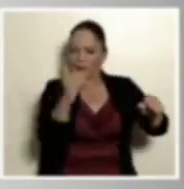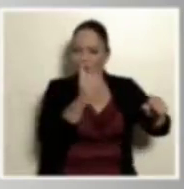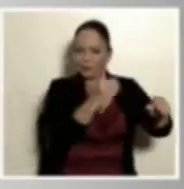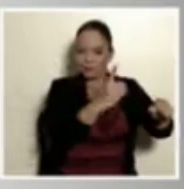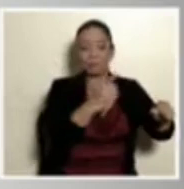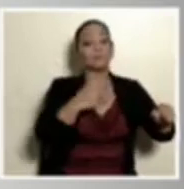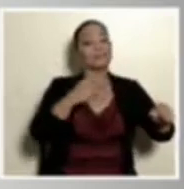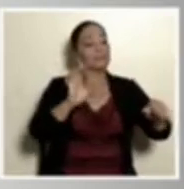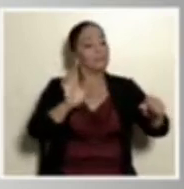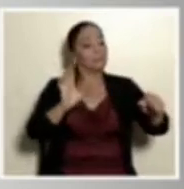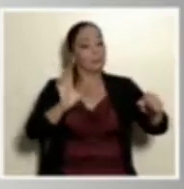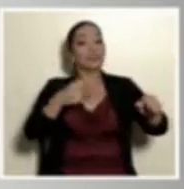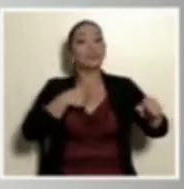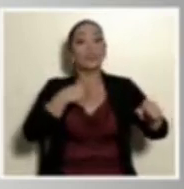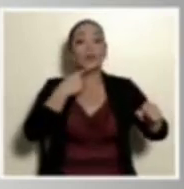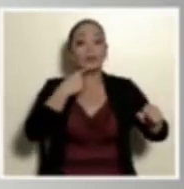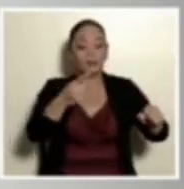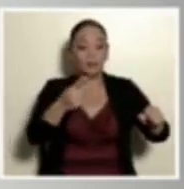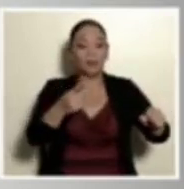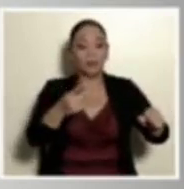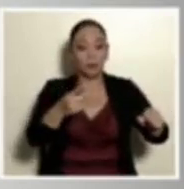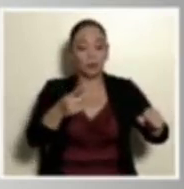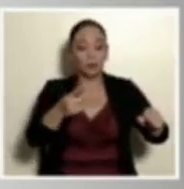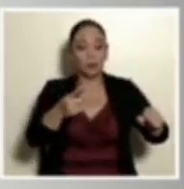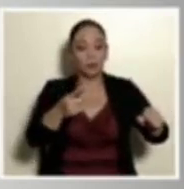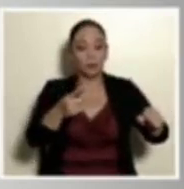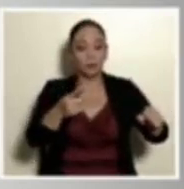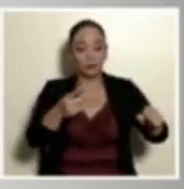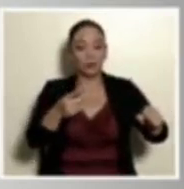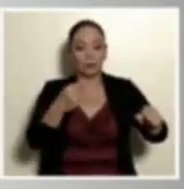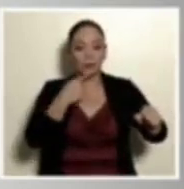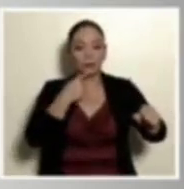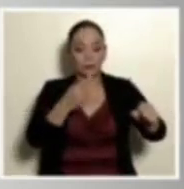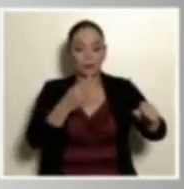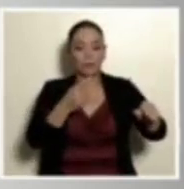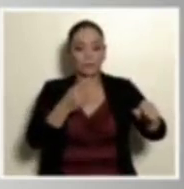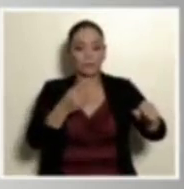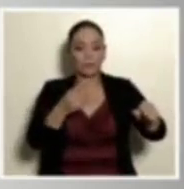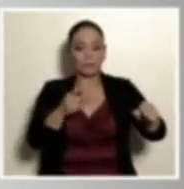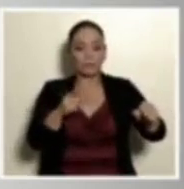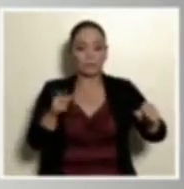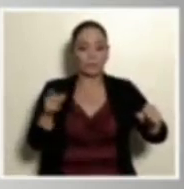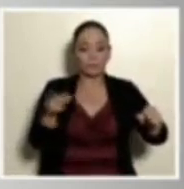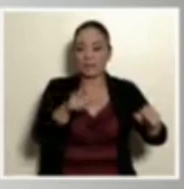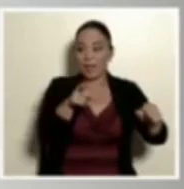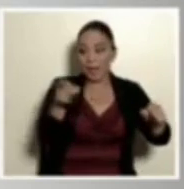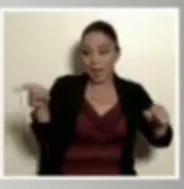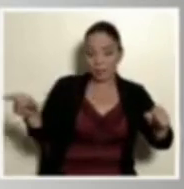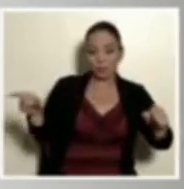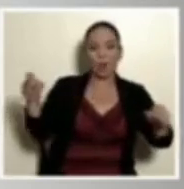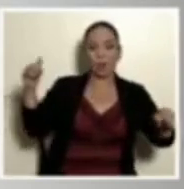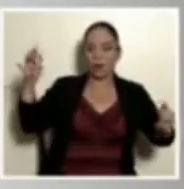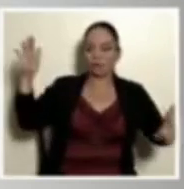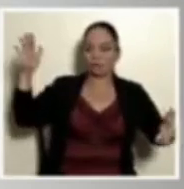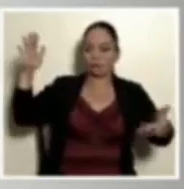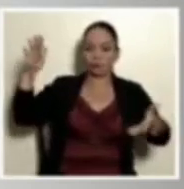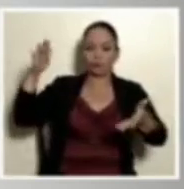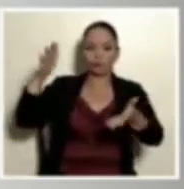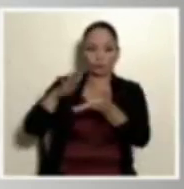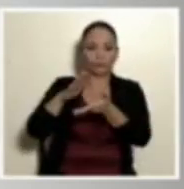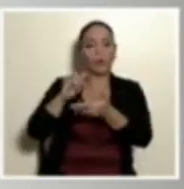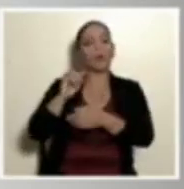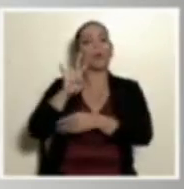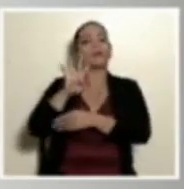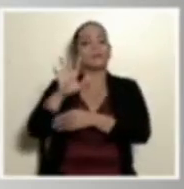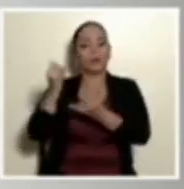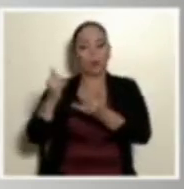decisión como junta directiva que vamos para 45, pero realmente debemos terminar en una sola unidad de compra.